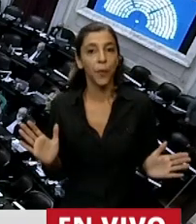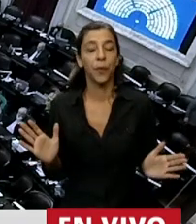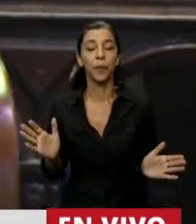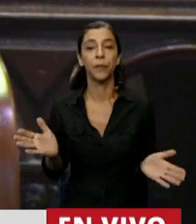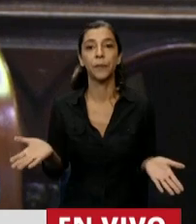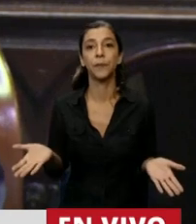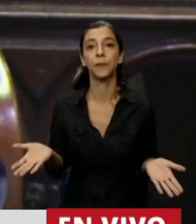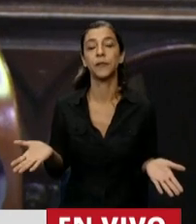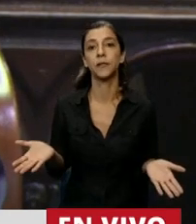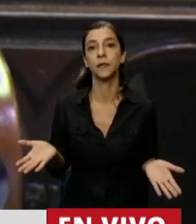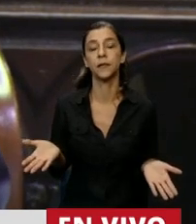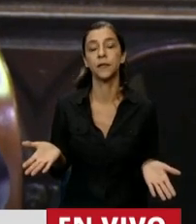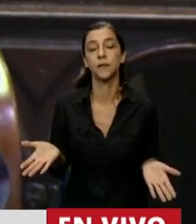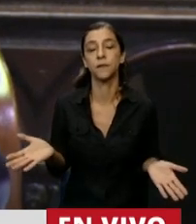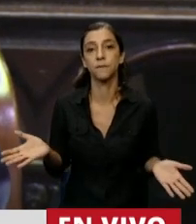que